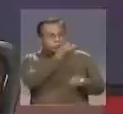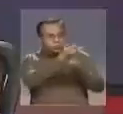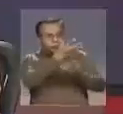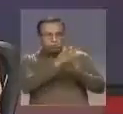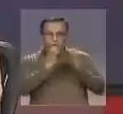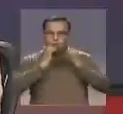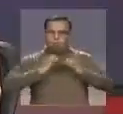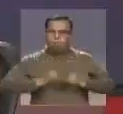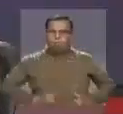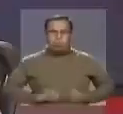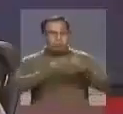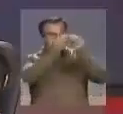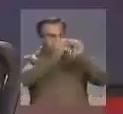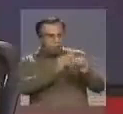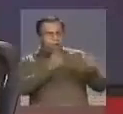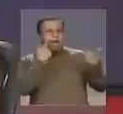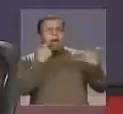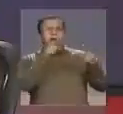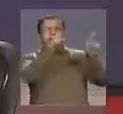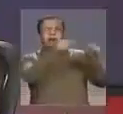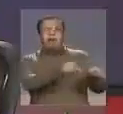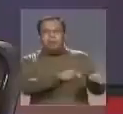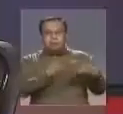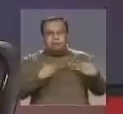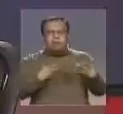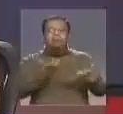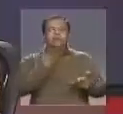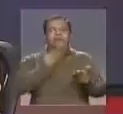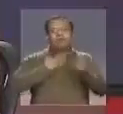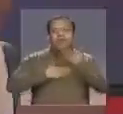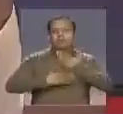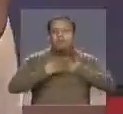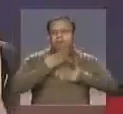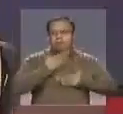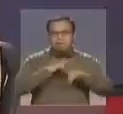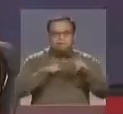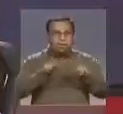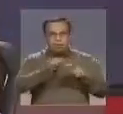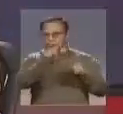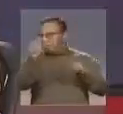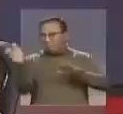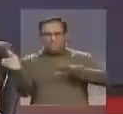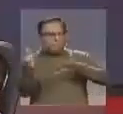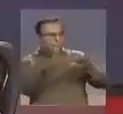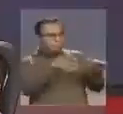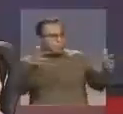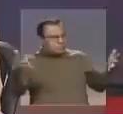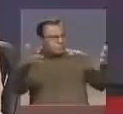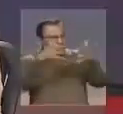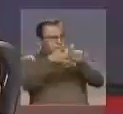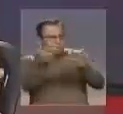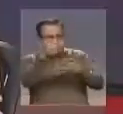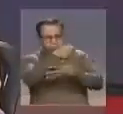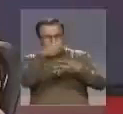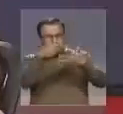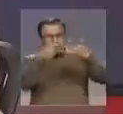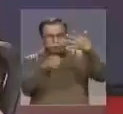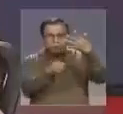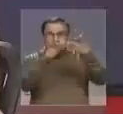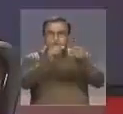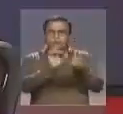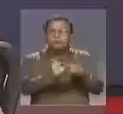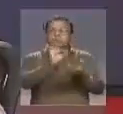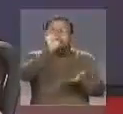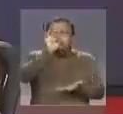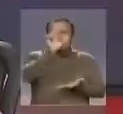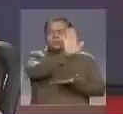estructura física, eso le puede generar algún tipo de deseo y satisfacción y no la mira desde su integralidad, ¿sí?, desde la esencia de su